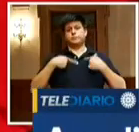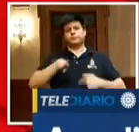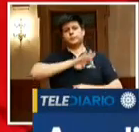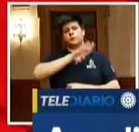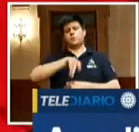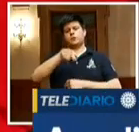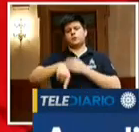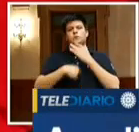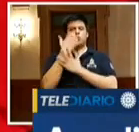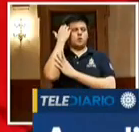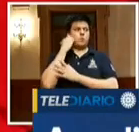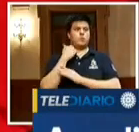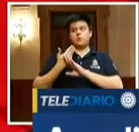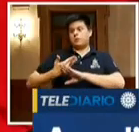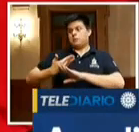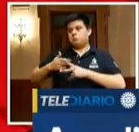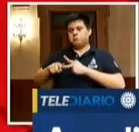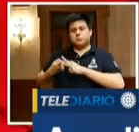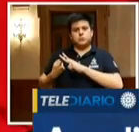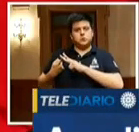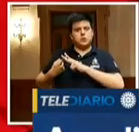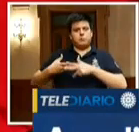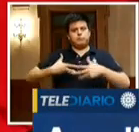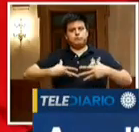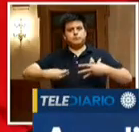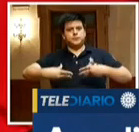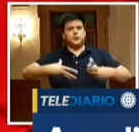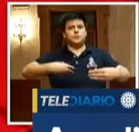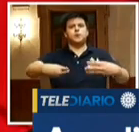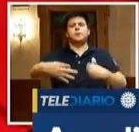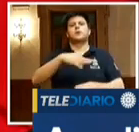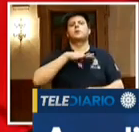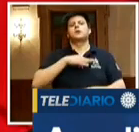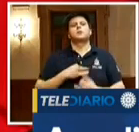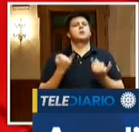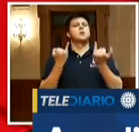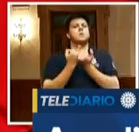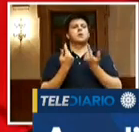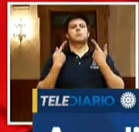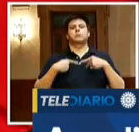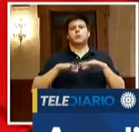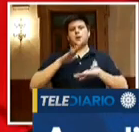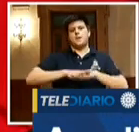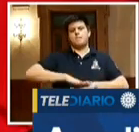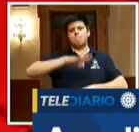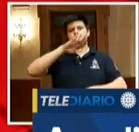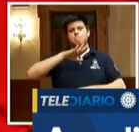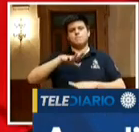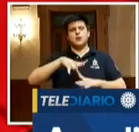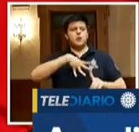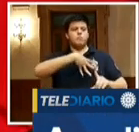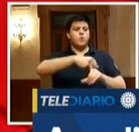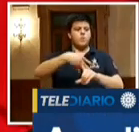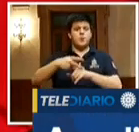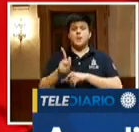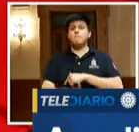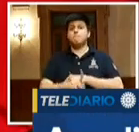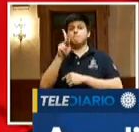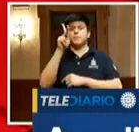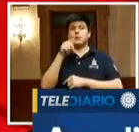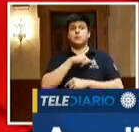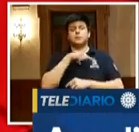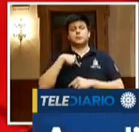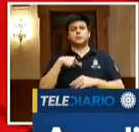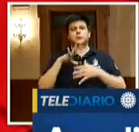estado desde que inició la pandemia también el mayor número de casos pero no quiero dejar